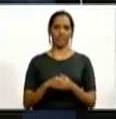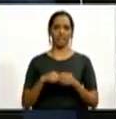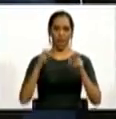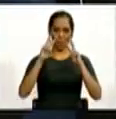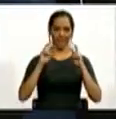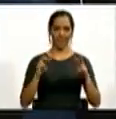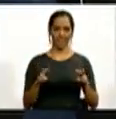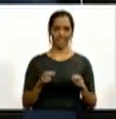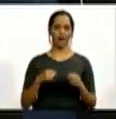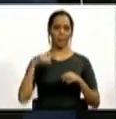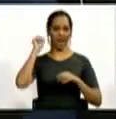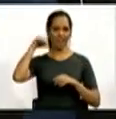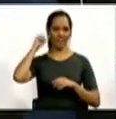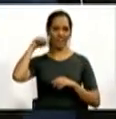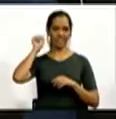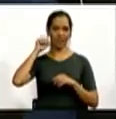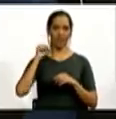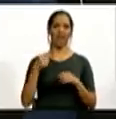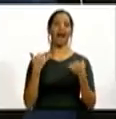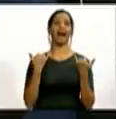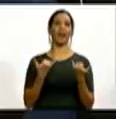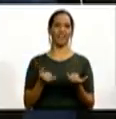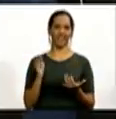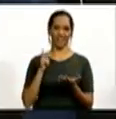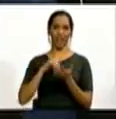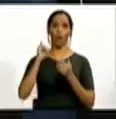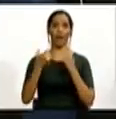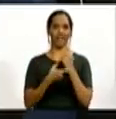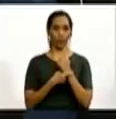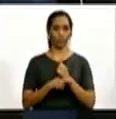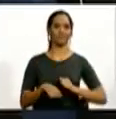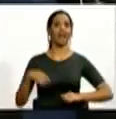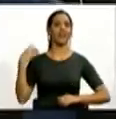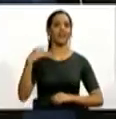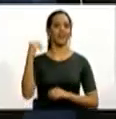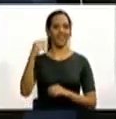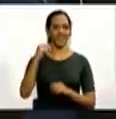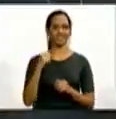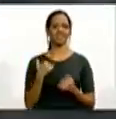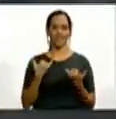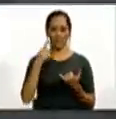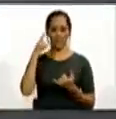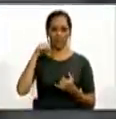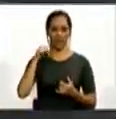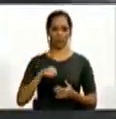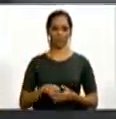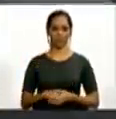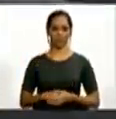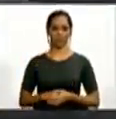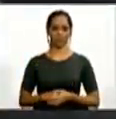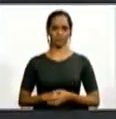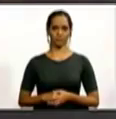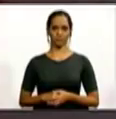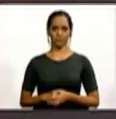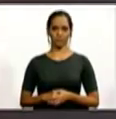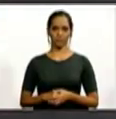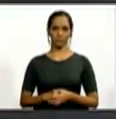revisar, vamos al próximo video porque ahora es que viene, Guaidó. Aguante el lomo que lo que tiene es palo. Vale, vamos al video.